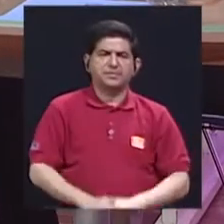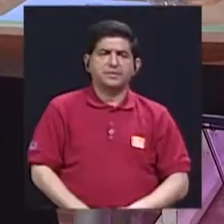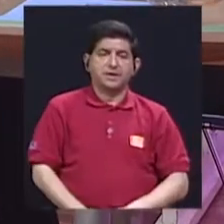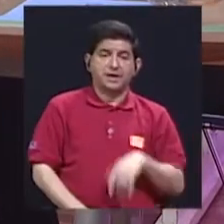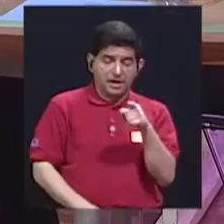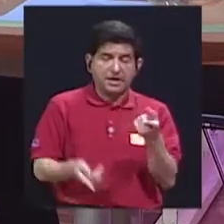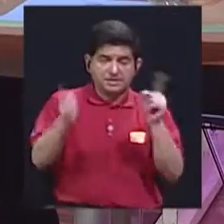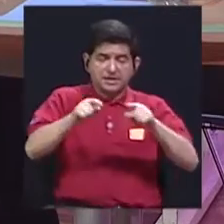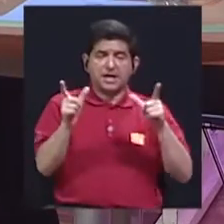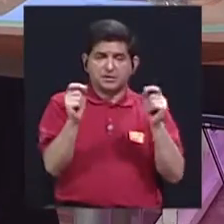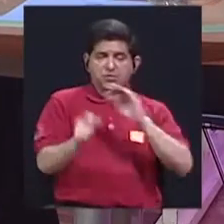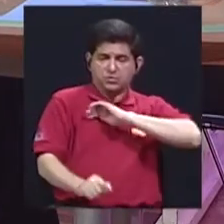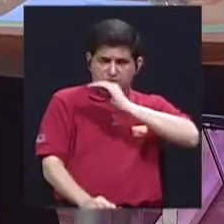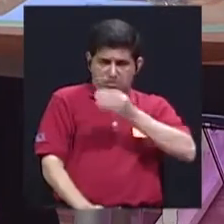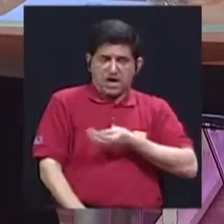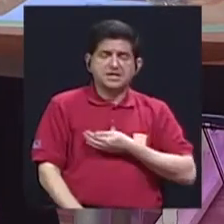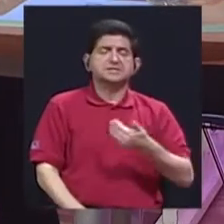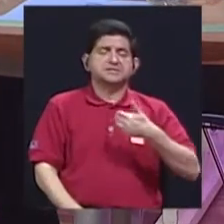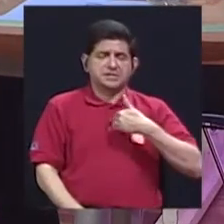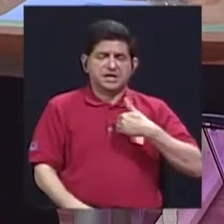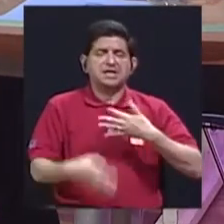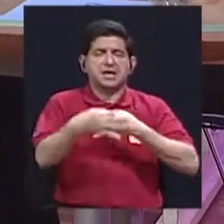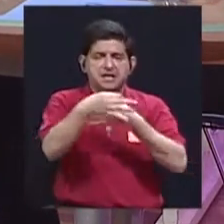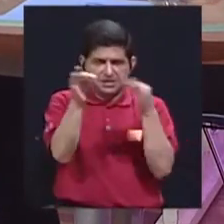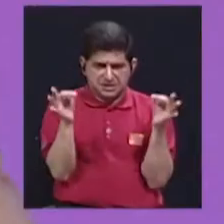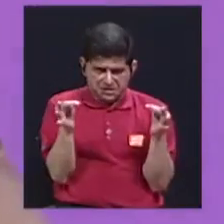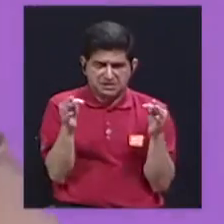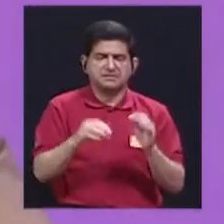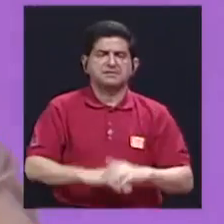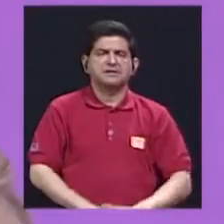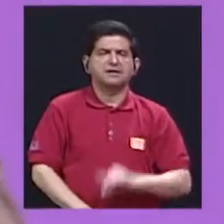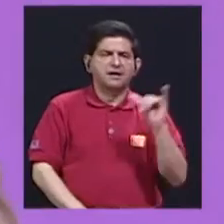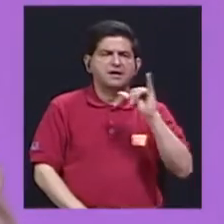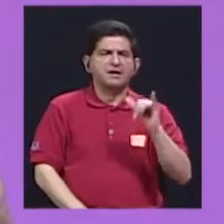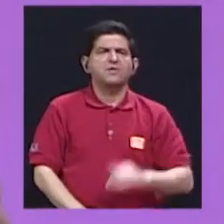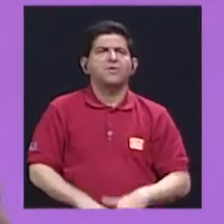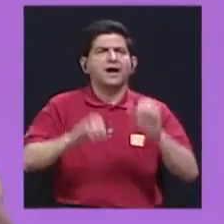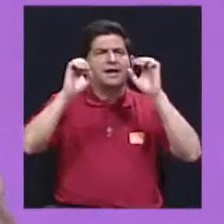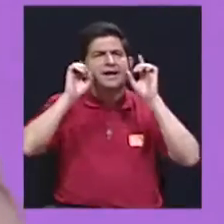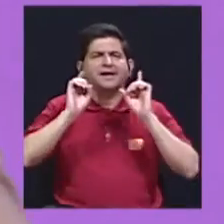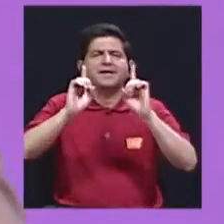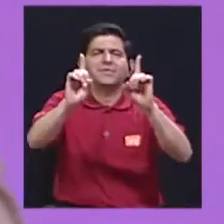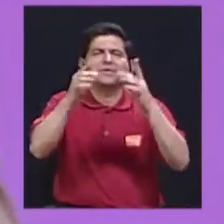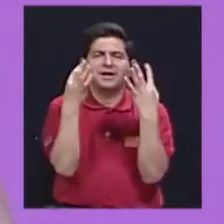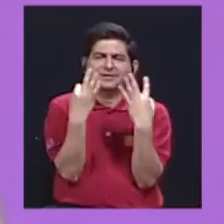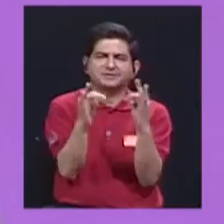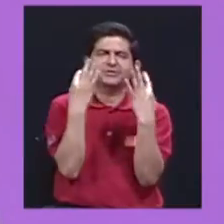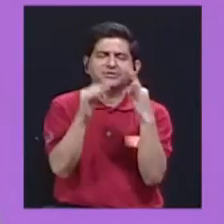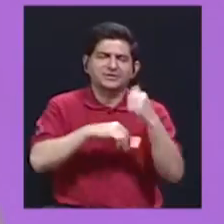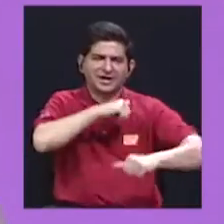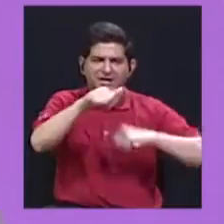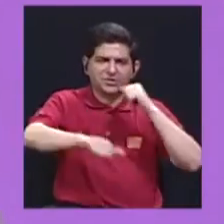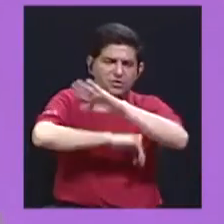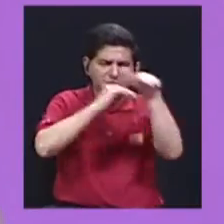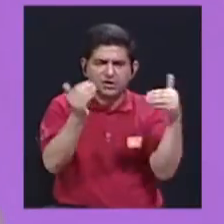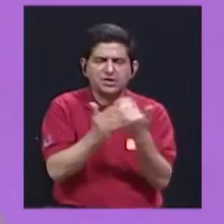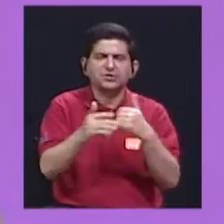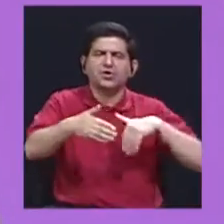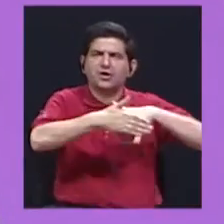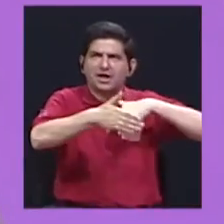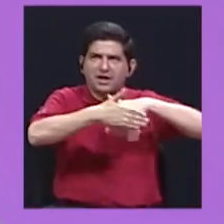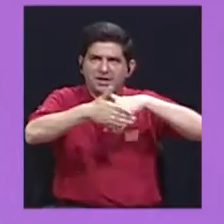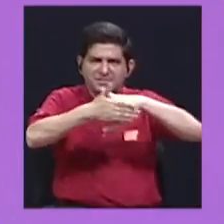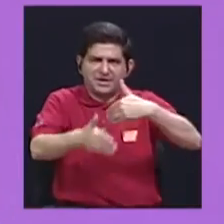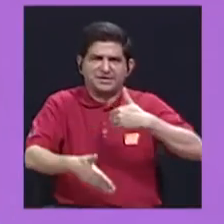cáncer de mama entonces estamos recibiendo talleres no estamos como educando para poder luchar contra todos esos obstáculos